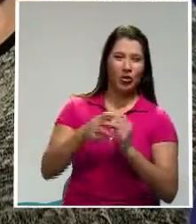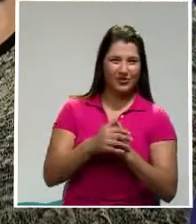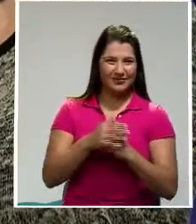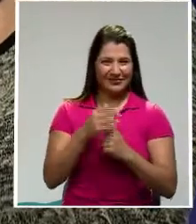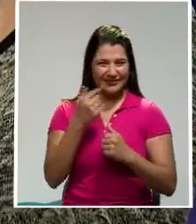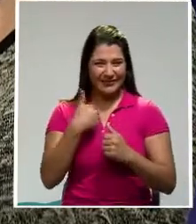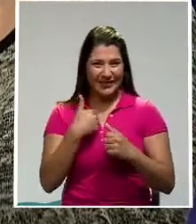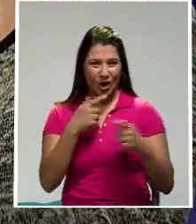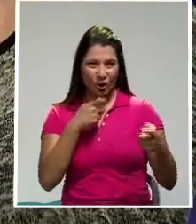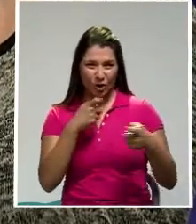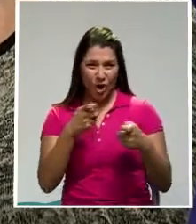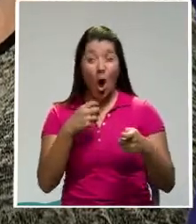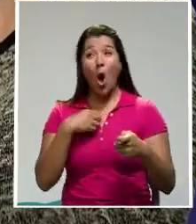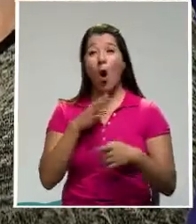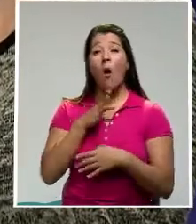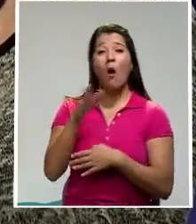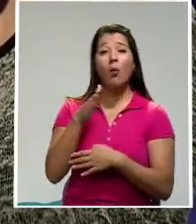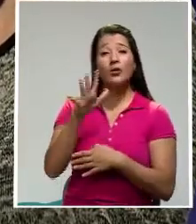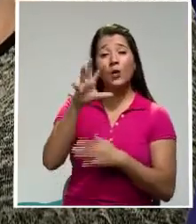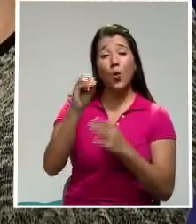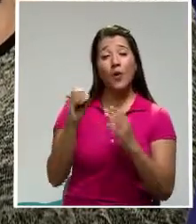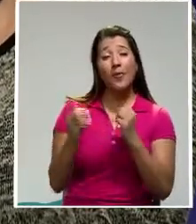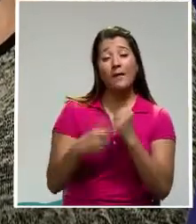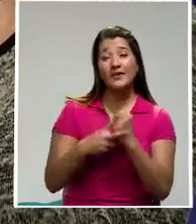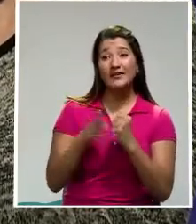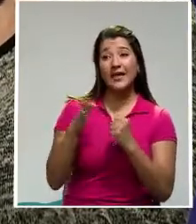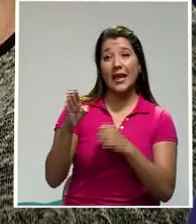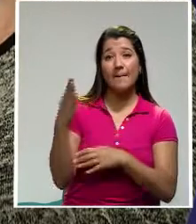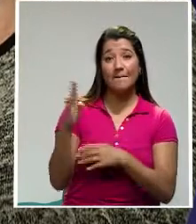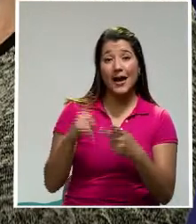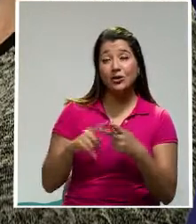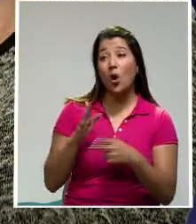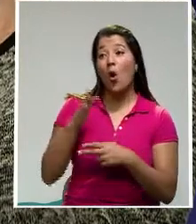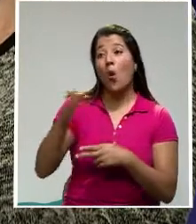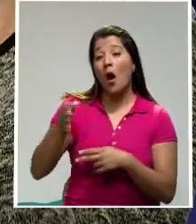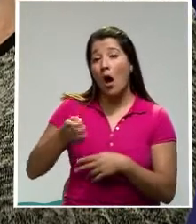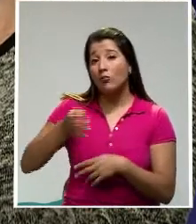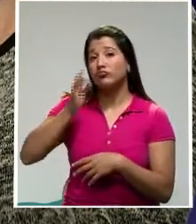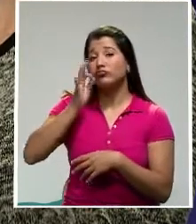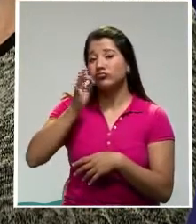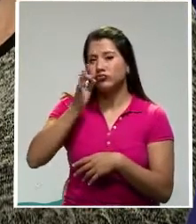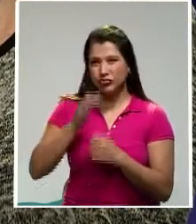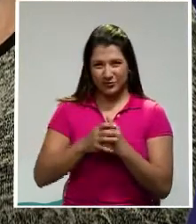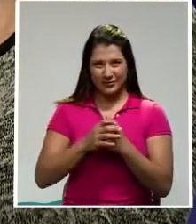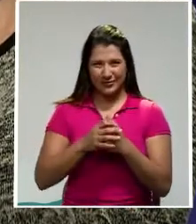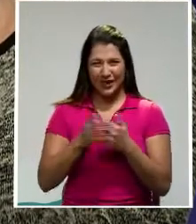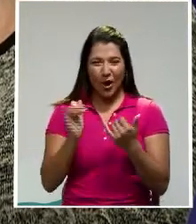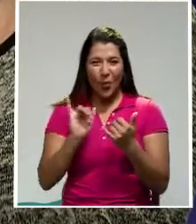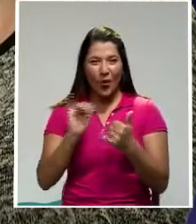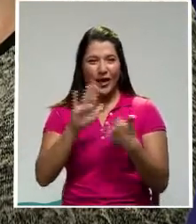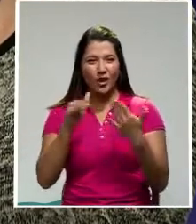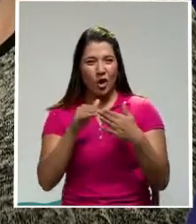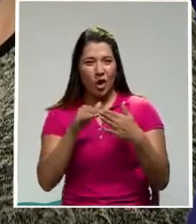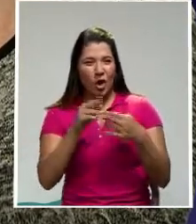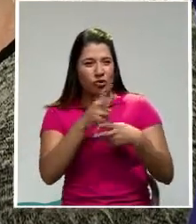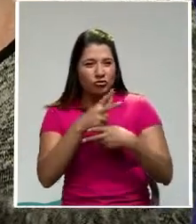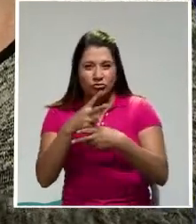se levanta 50 veces para ir al baño o a servirse café, y había una evaluación de ese tipo,